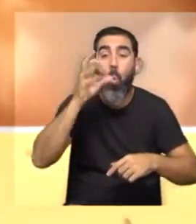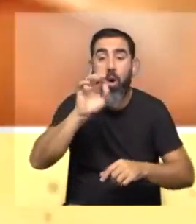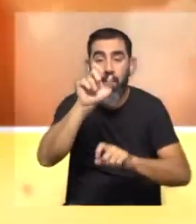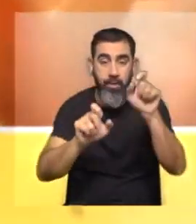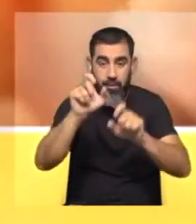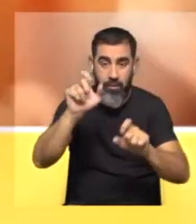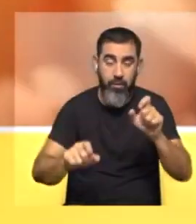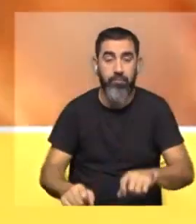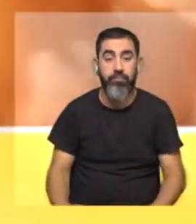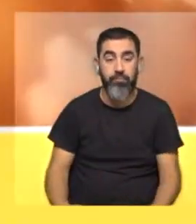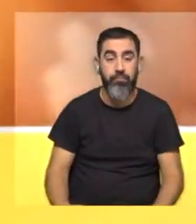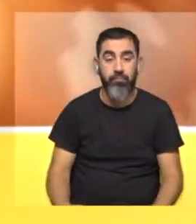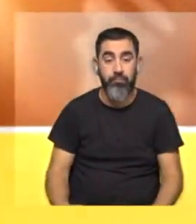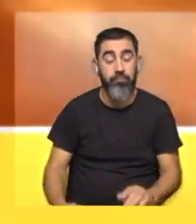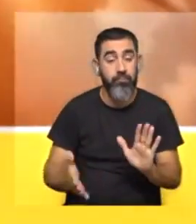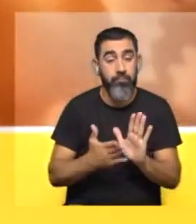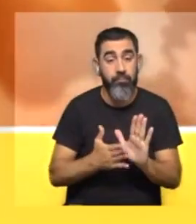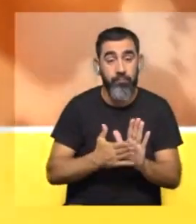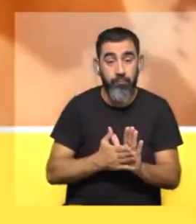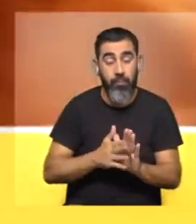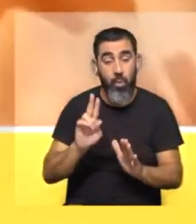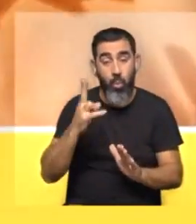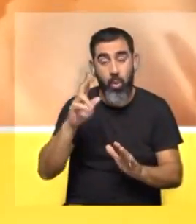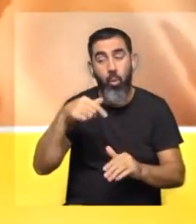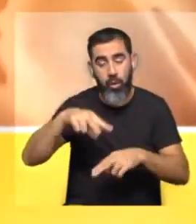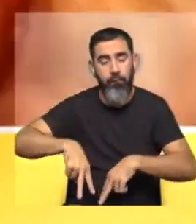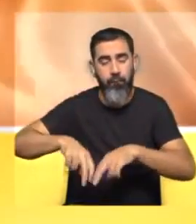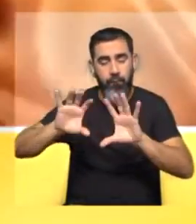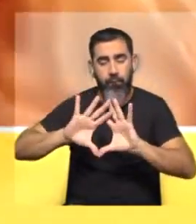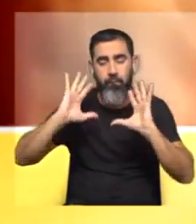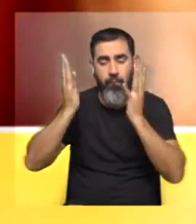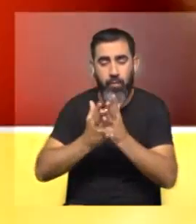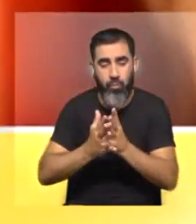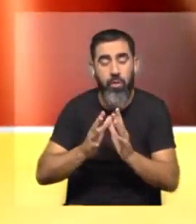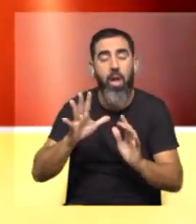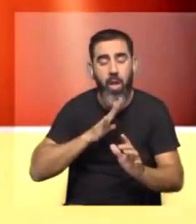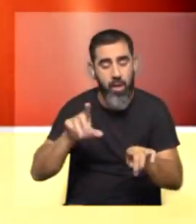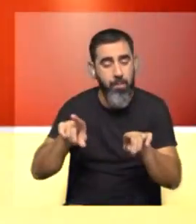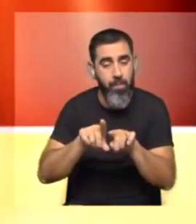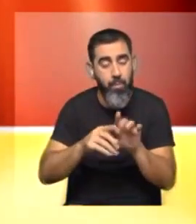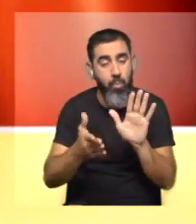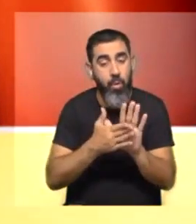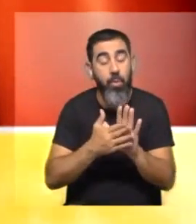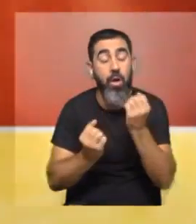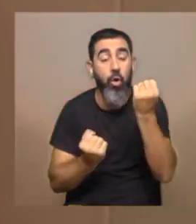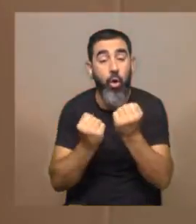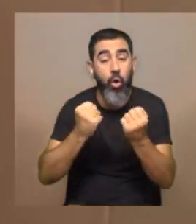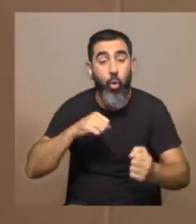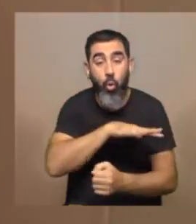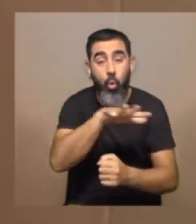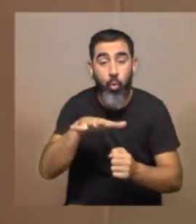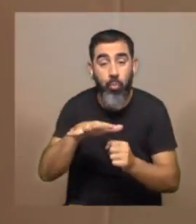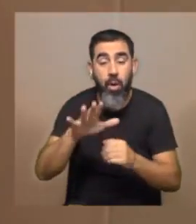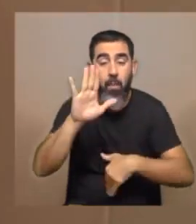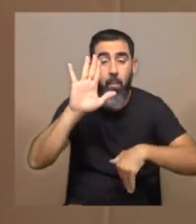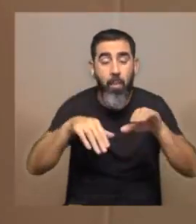que comprobamos en Uruguay lo que en otros lados, en múltiples investigaciones se ha comprobado. El nivel socioeconómico más bajo se asocia a